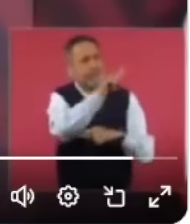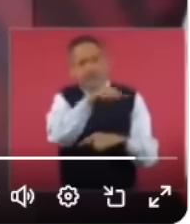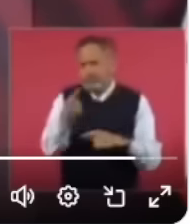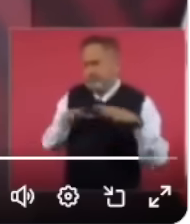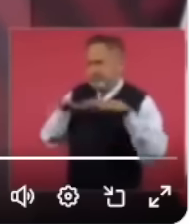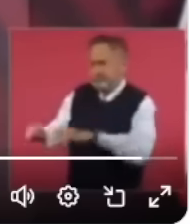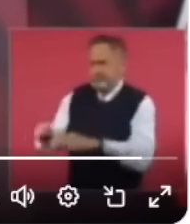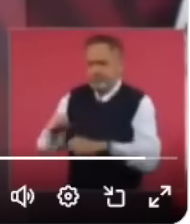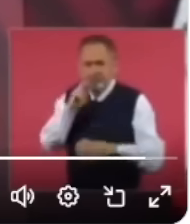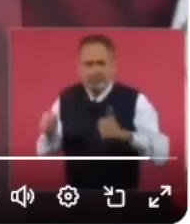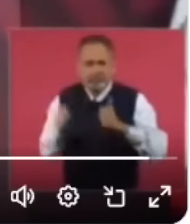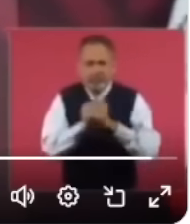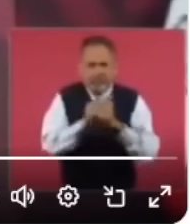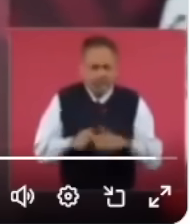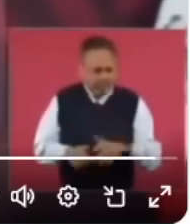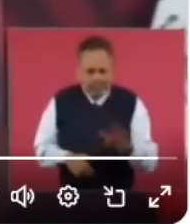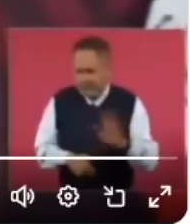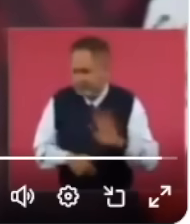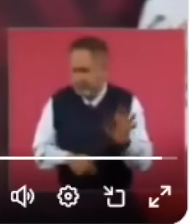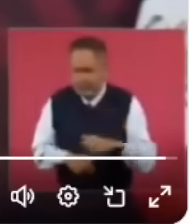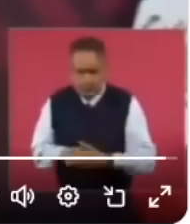estado asociado he estado viendo